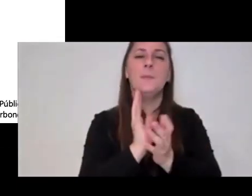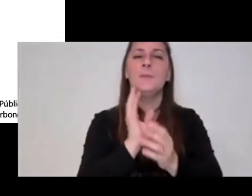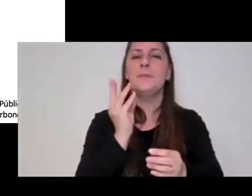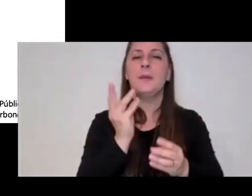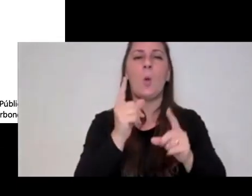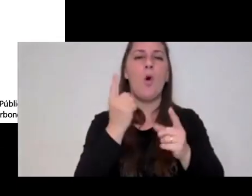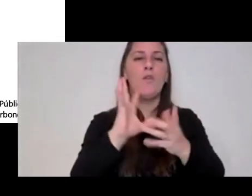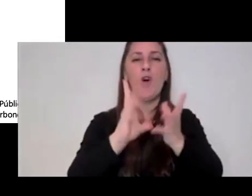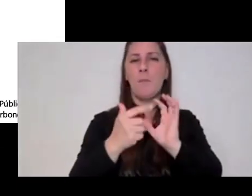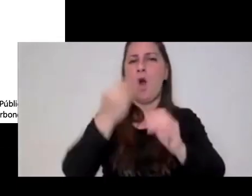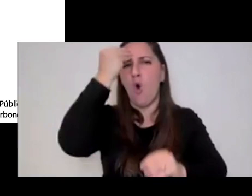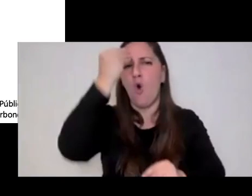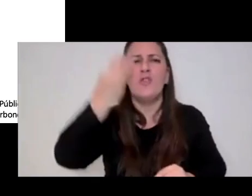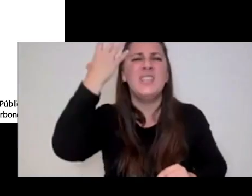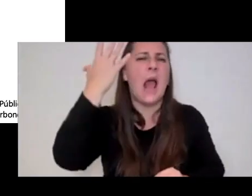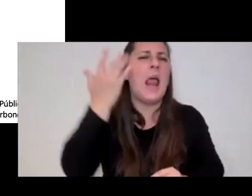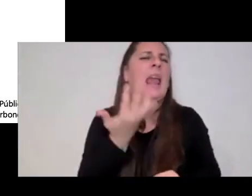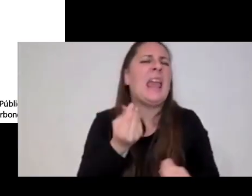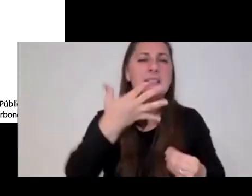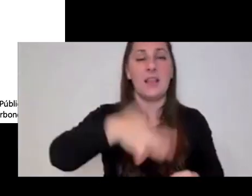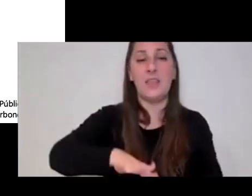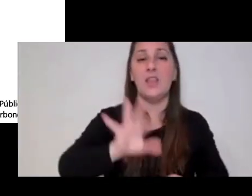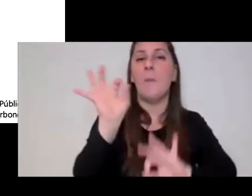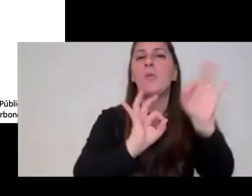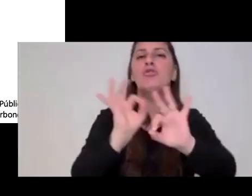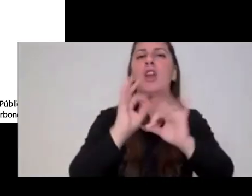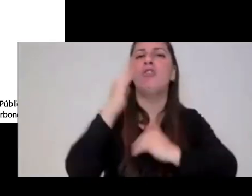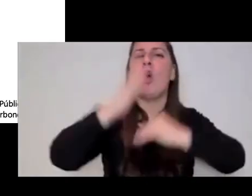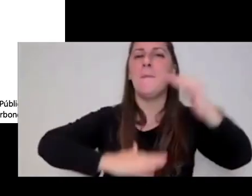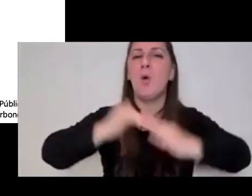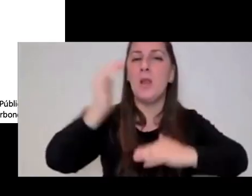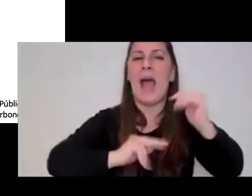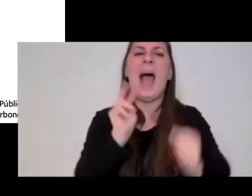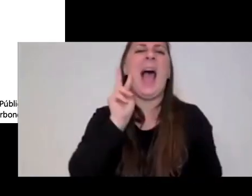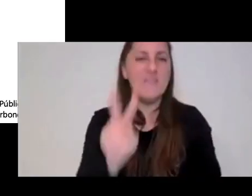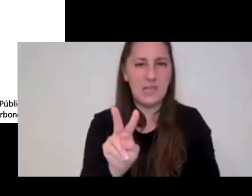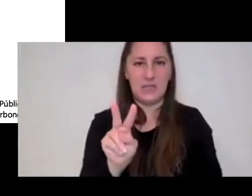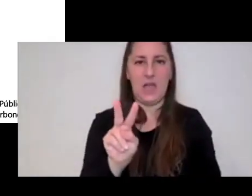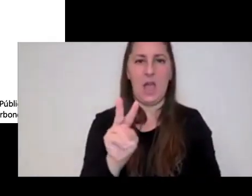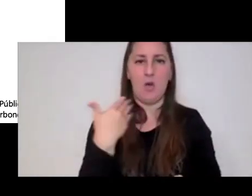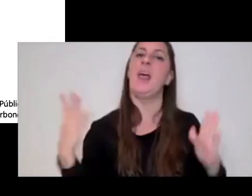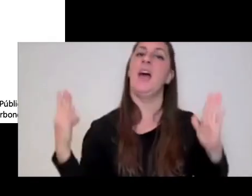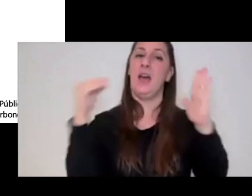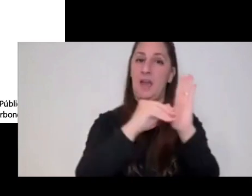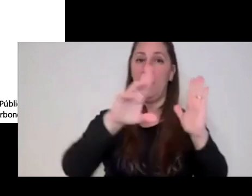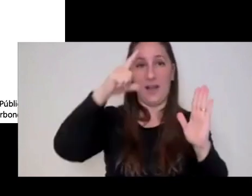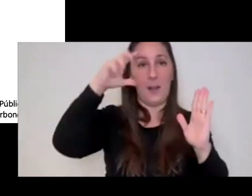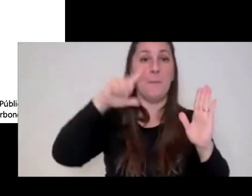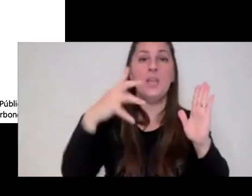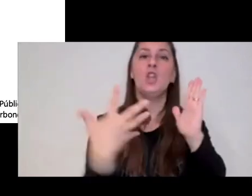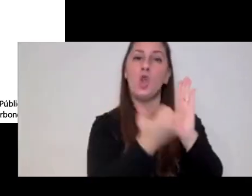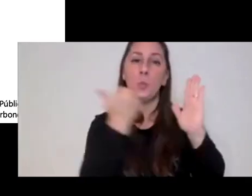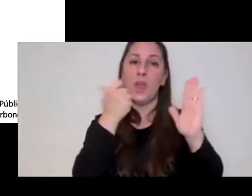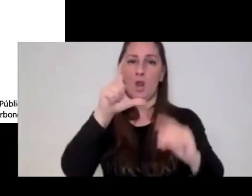qué va a entender como proyecto inmobiliario habilitado para estar registrado en el REPI y obtener un COPI.